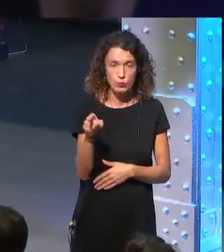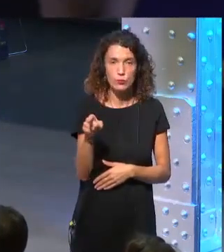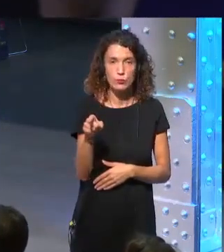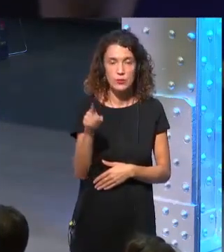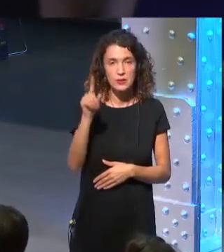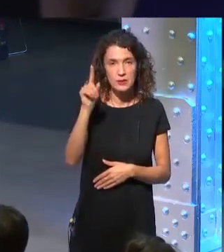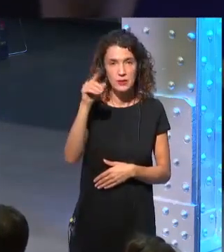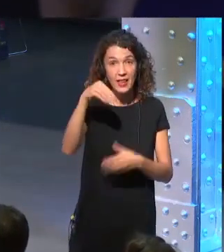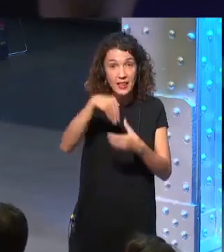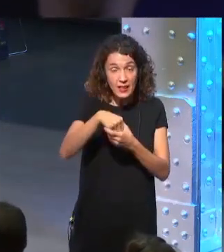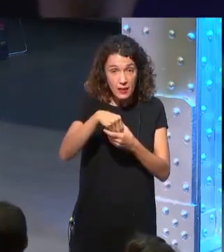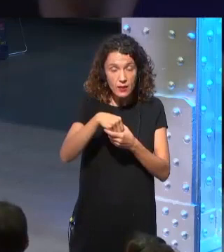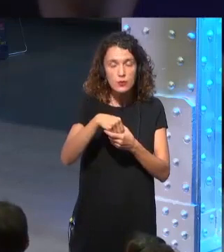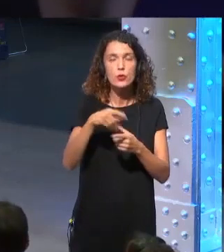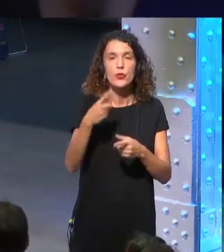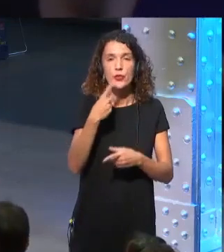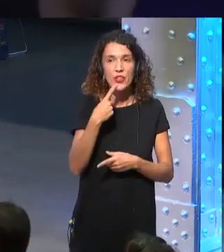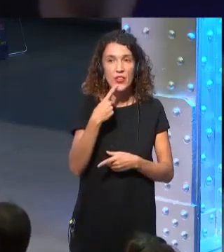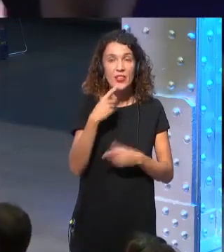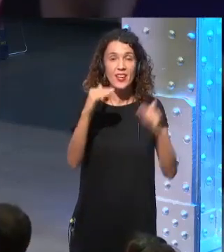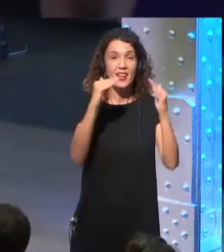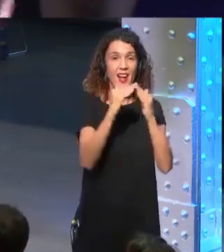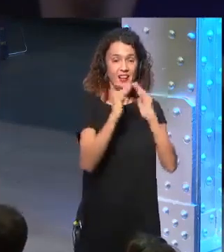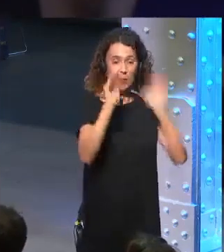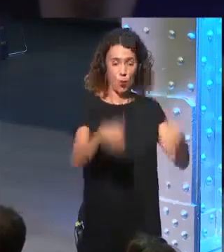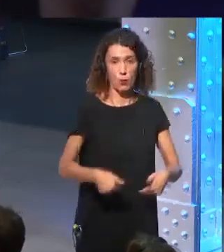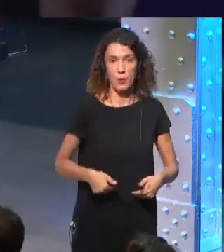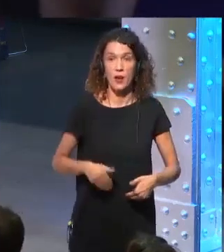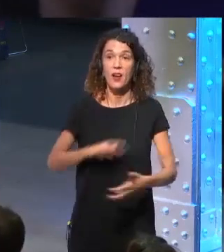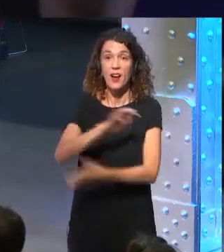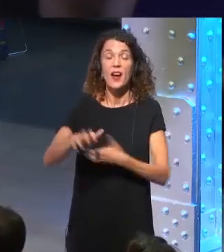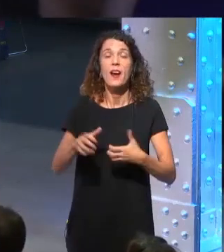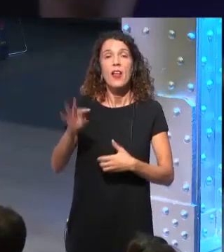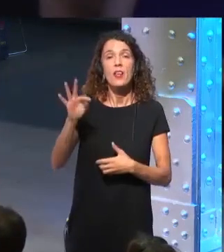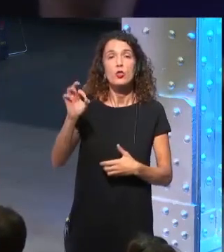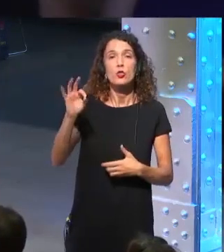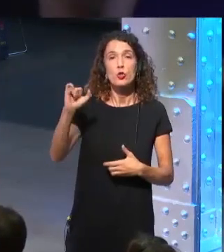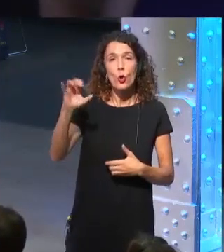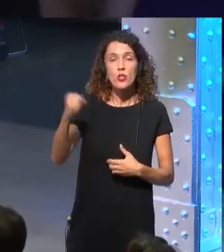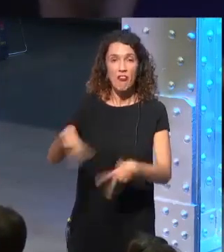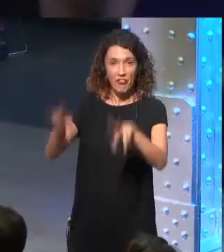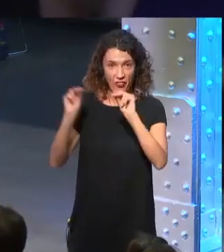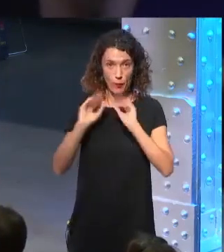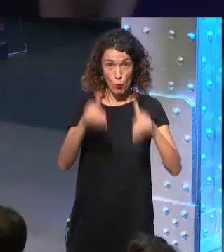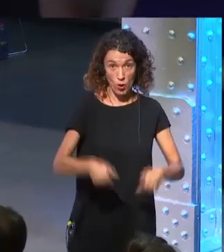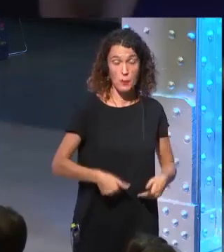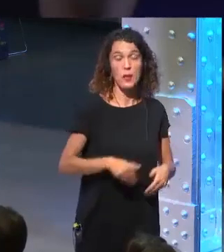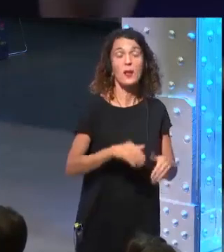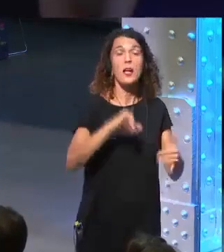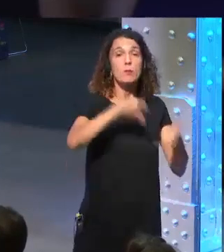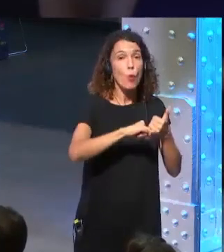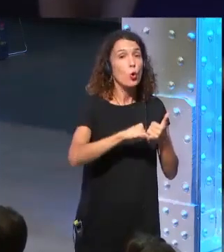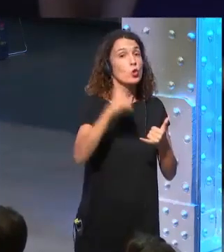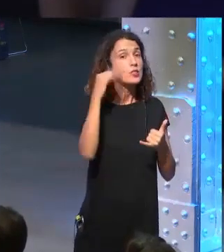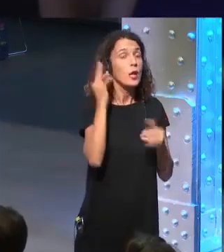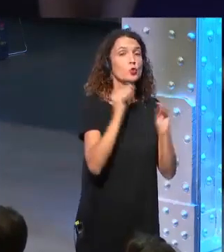y que estaba volviendo a casa después de la guerra de Troya, y su esposa Penélope